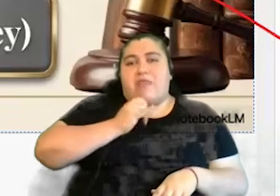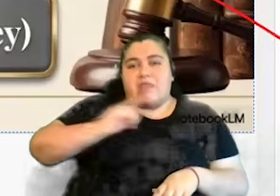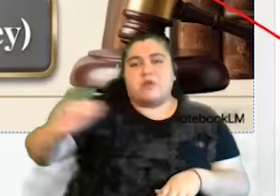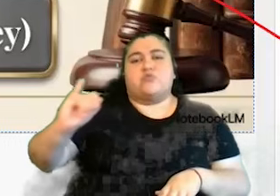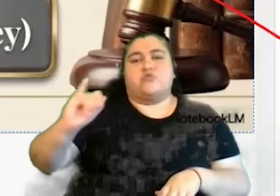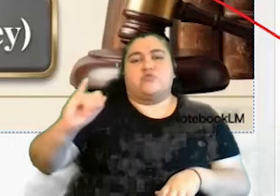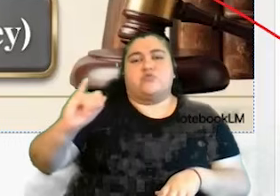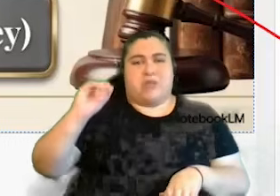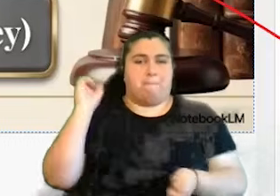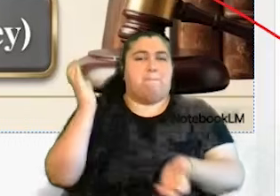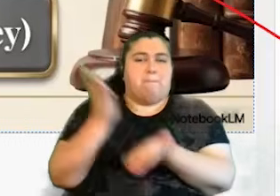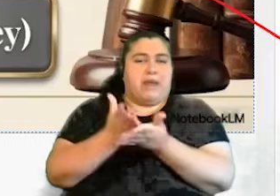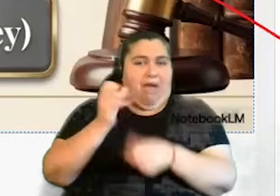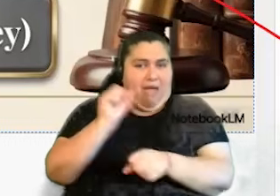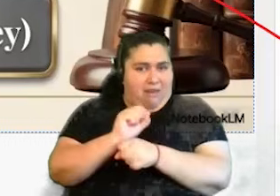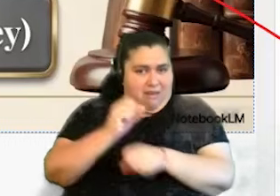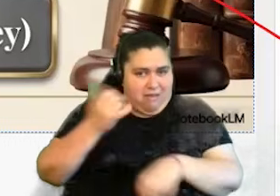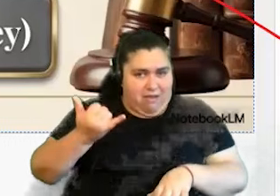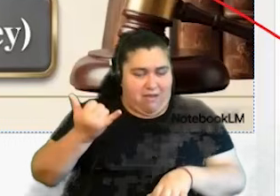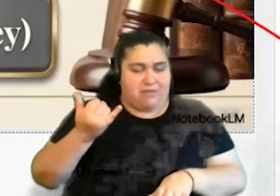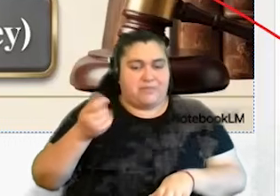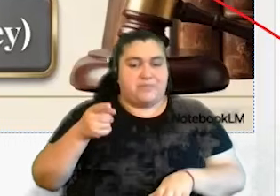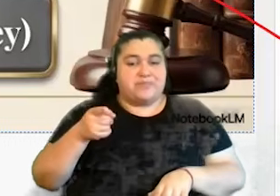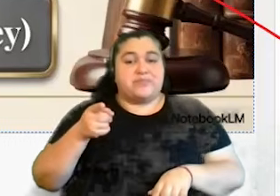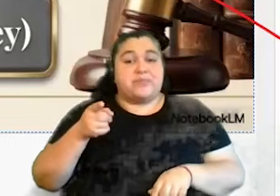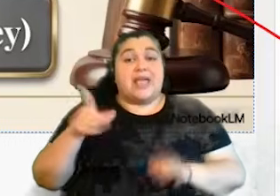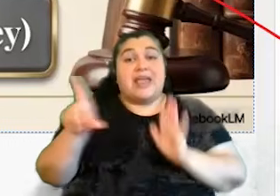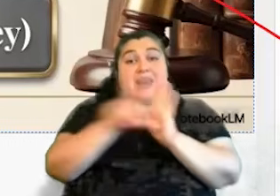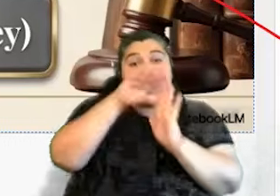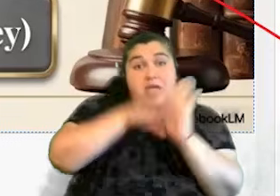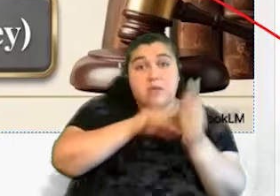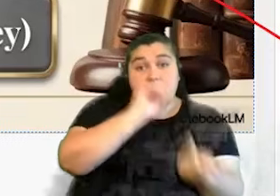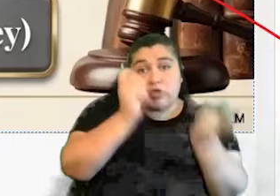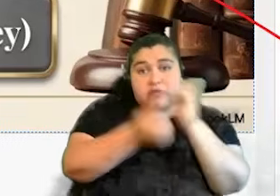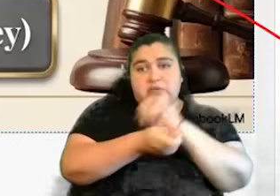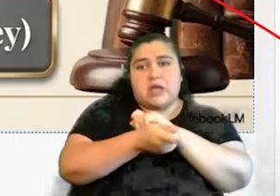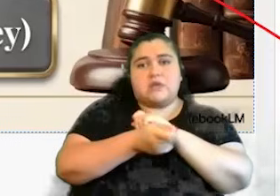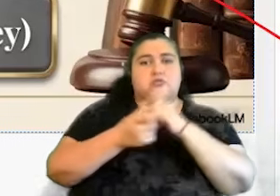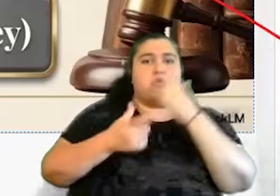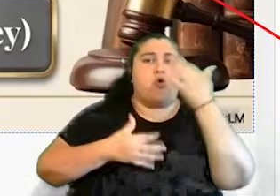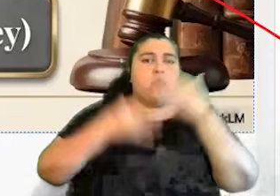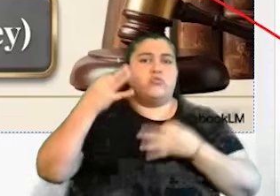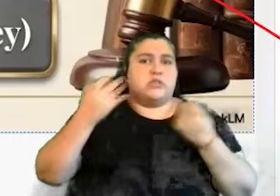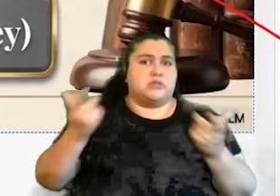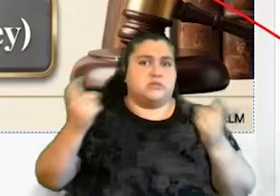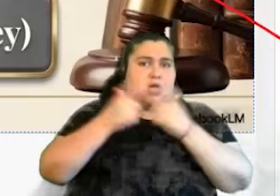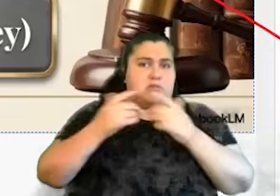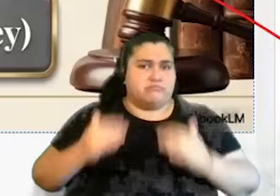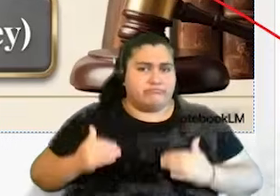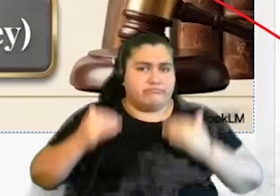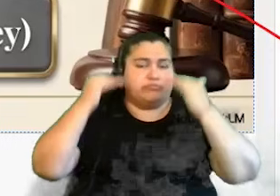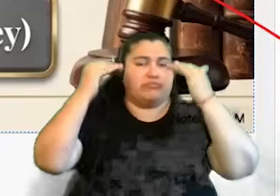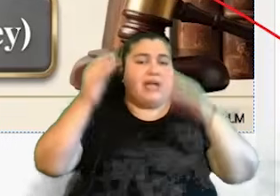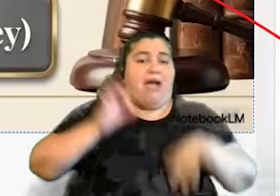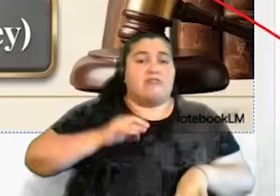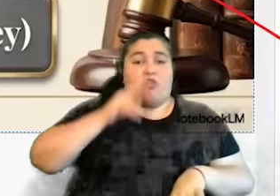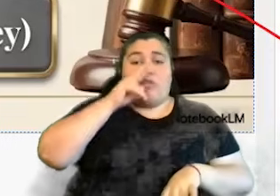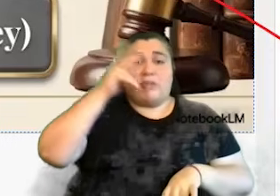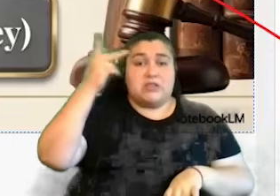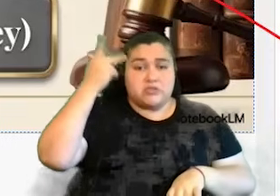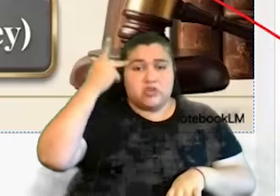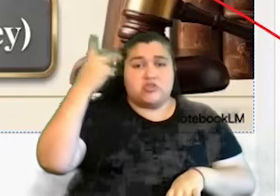ante esa modificación de la ley, el Procurador de la Nación sacó en el año 2018 una resolución